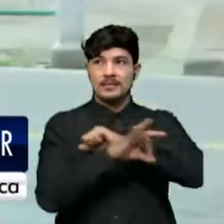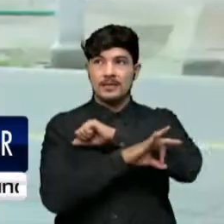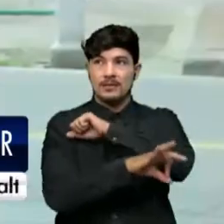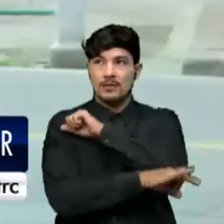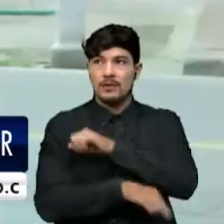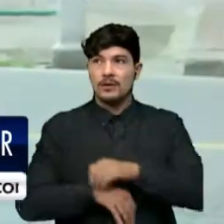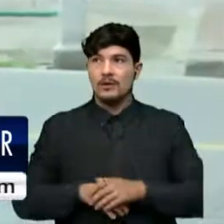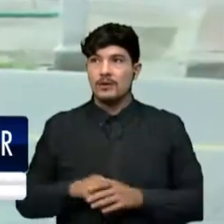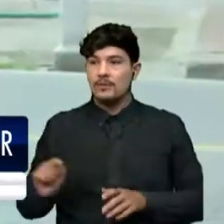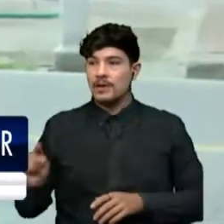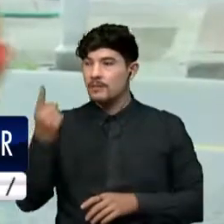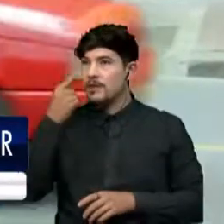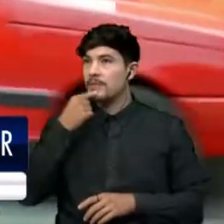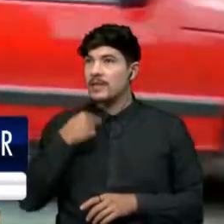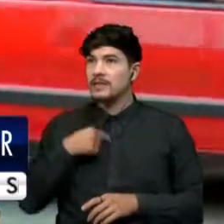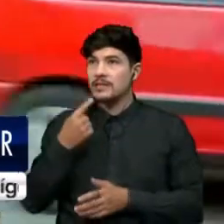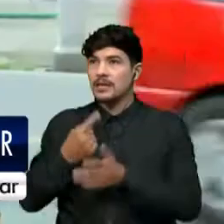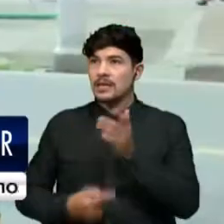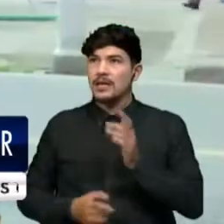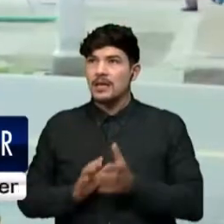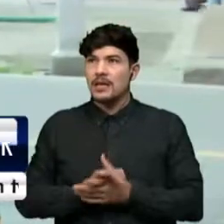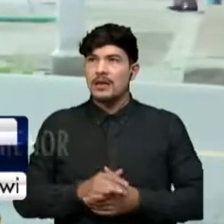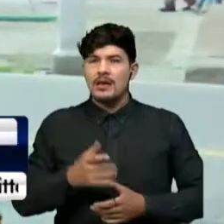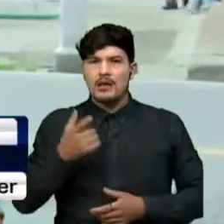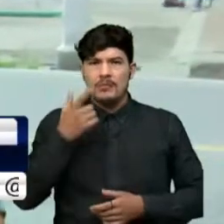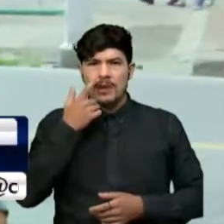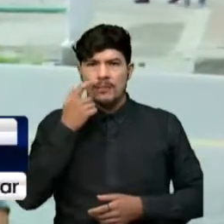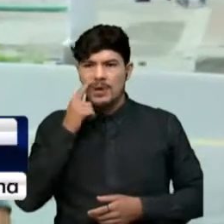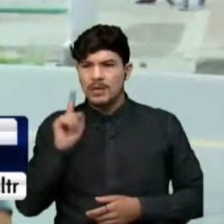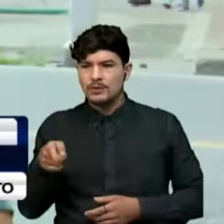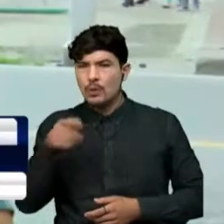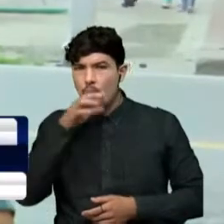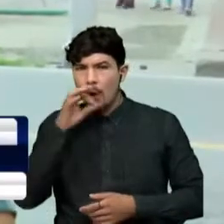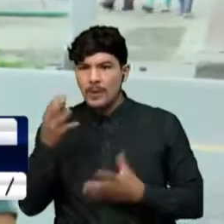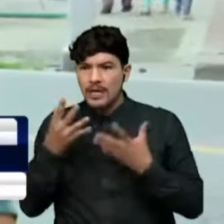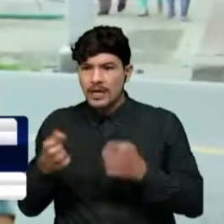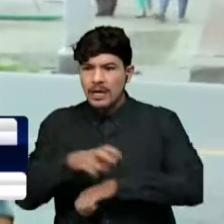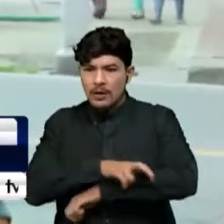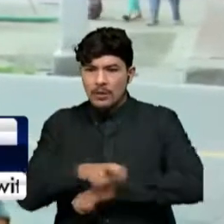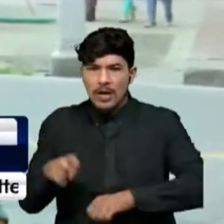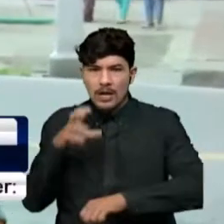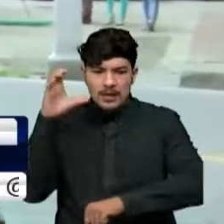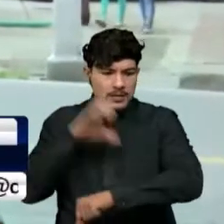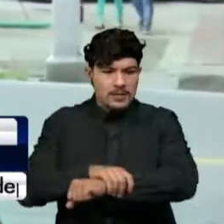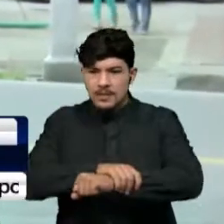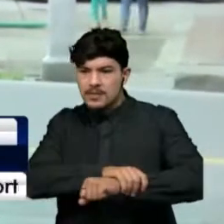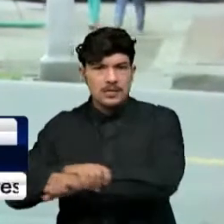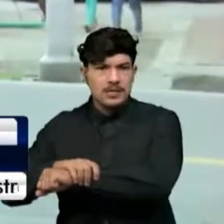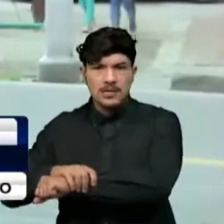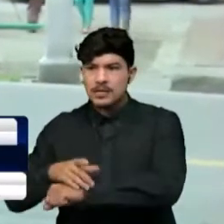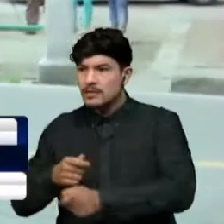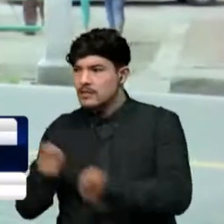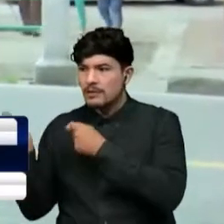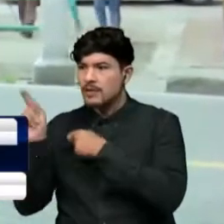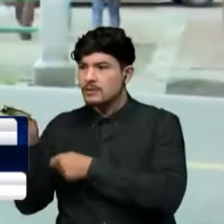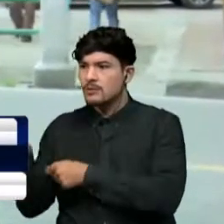Lo primero que me dijo fue: papito, un señor me quería robar, me agarró duro de mi mano y me quería llevar para